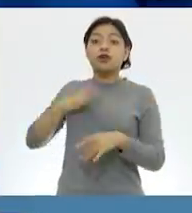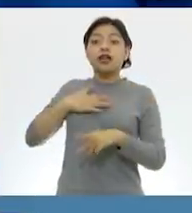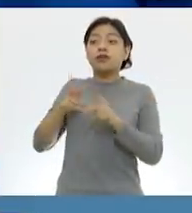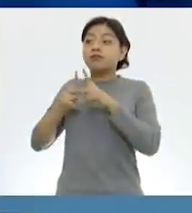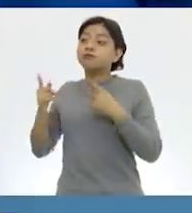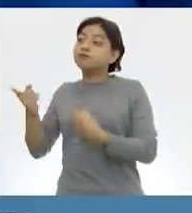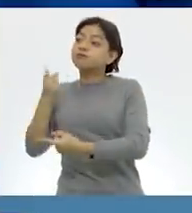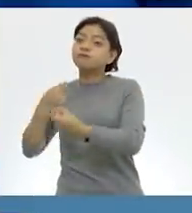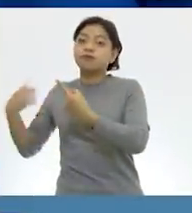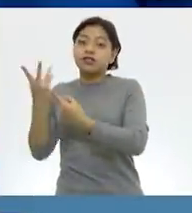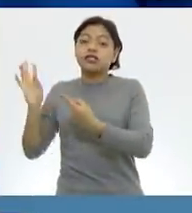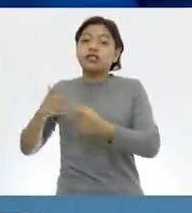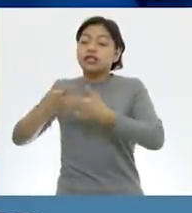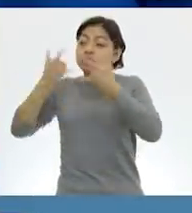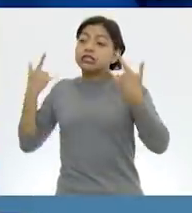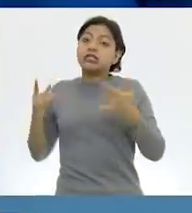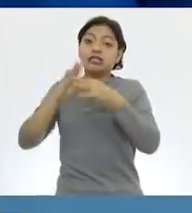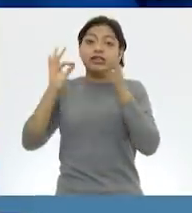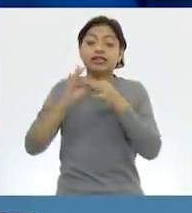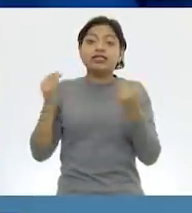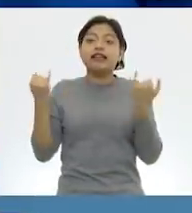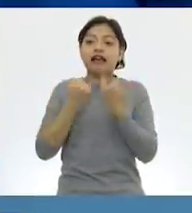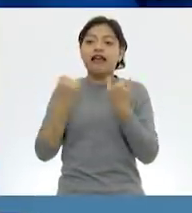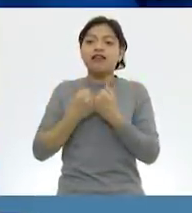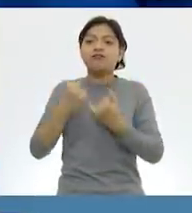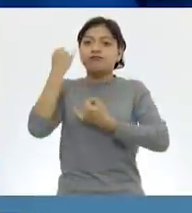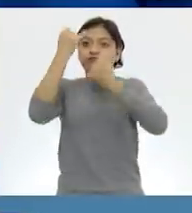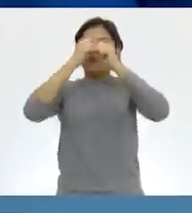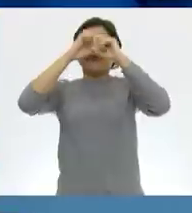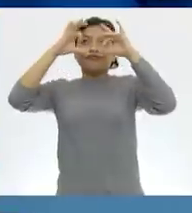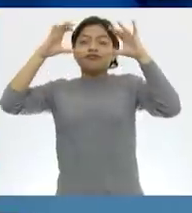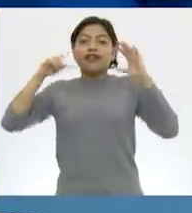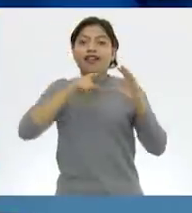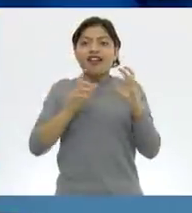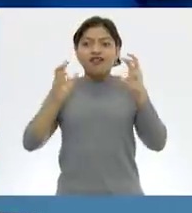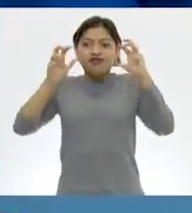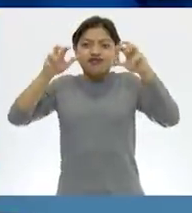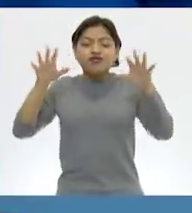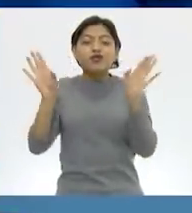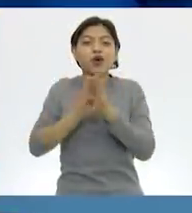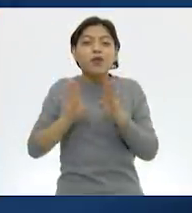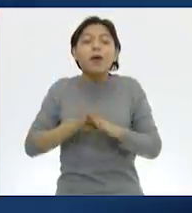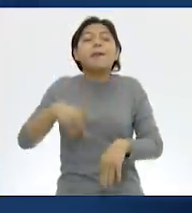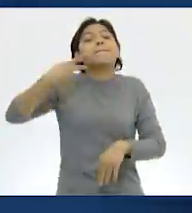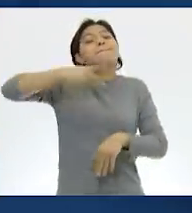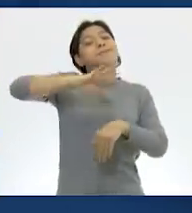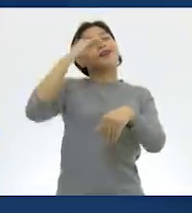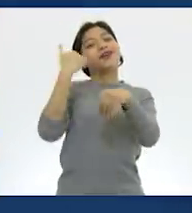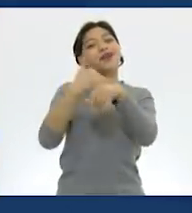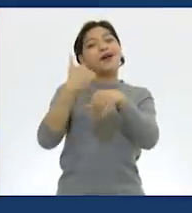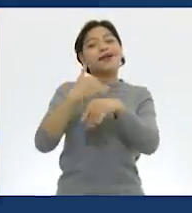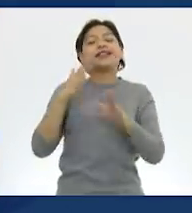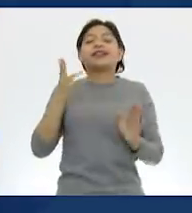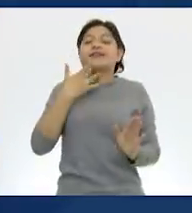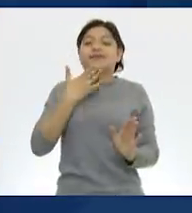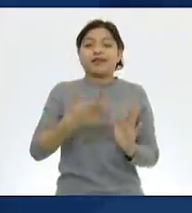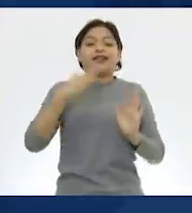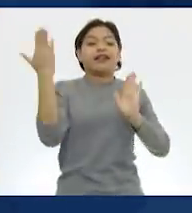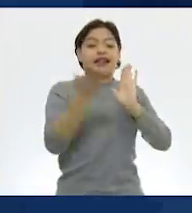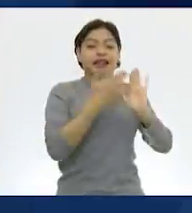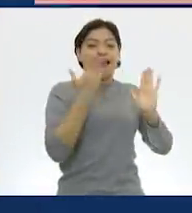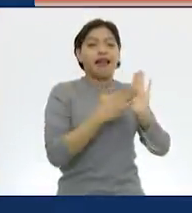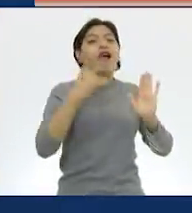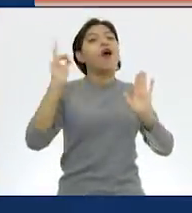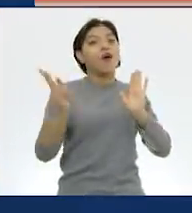e imaginando aquellos personajes que nos daban miedo. Bueno, pero ahora vamos a regresar a nuestro libro de texto